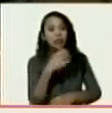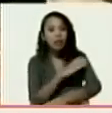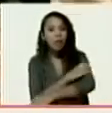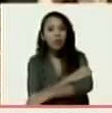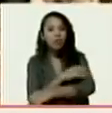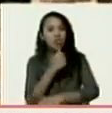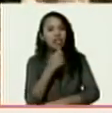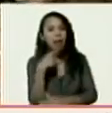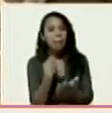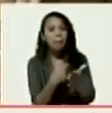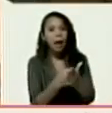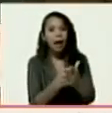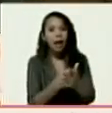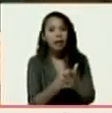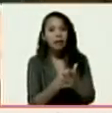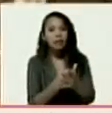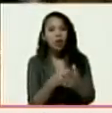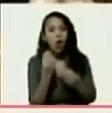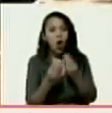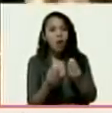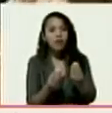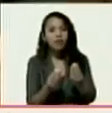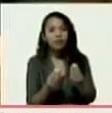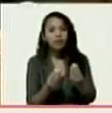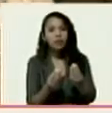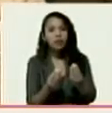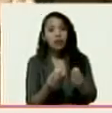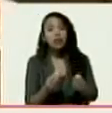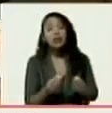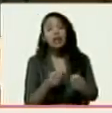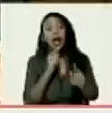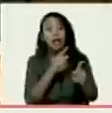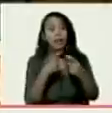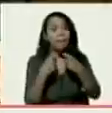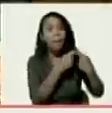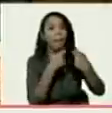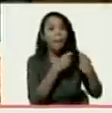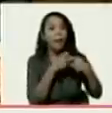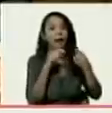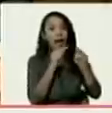¿Quién? Esa fue, por eso, fíjate, una de las peleas que hubo ahí fue por eso.